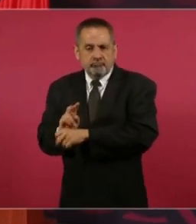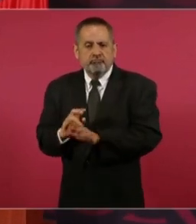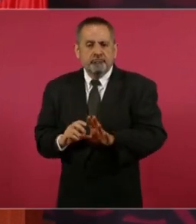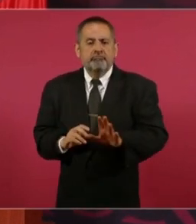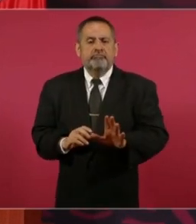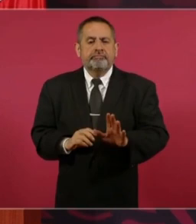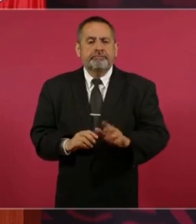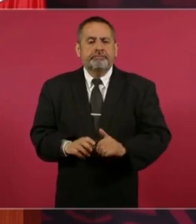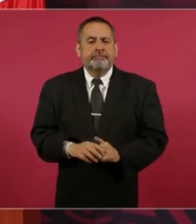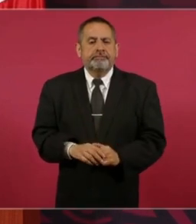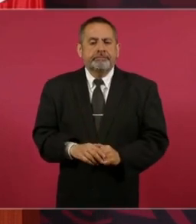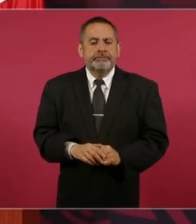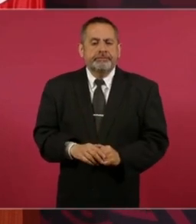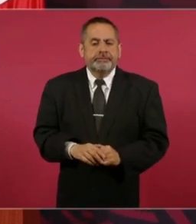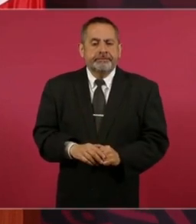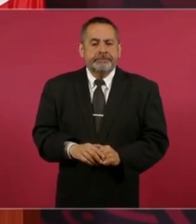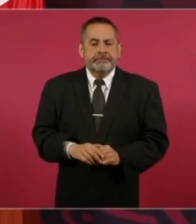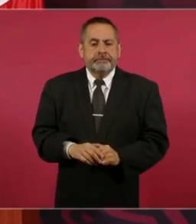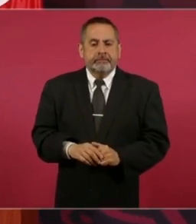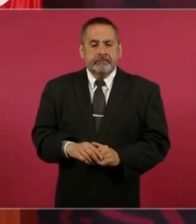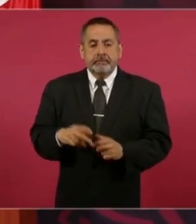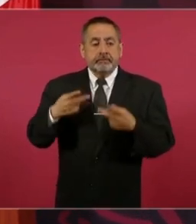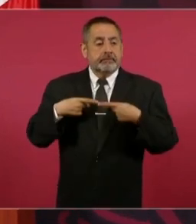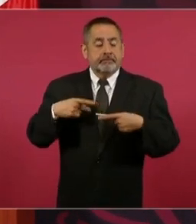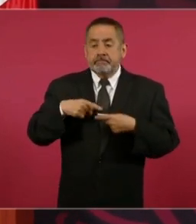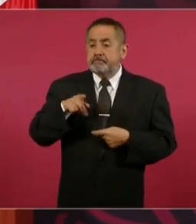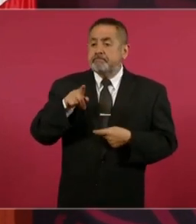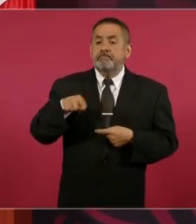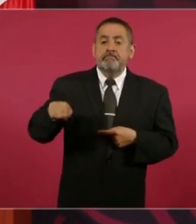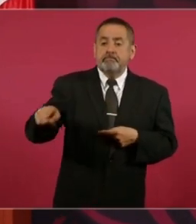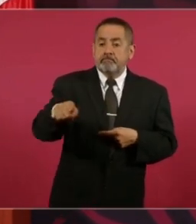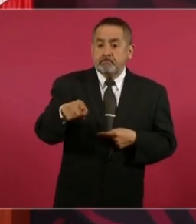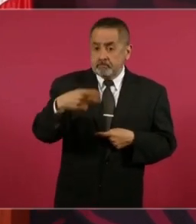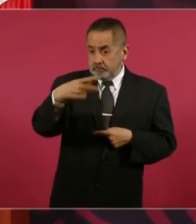queremos que el pueblo se